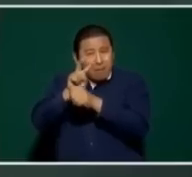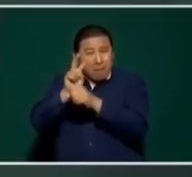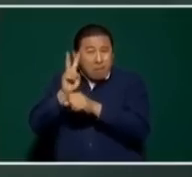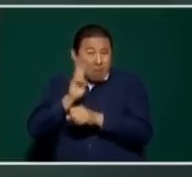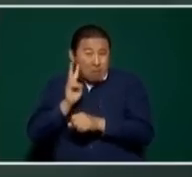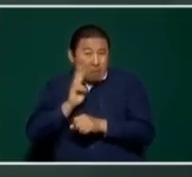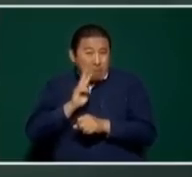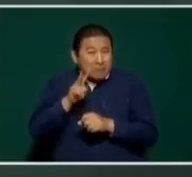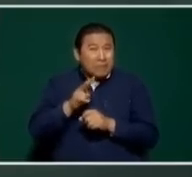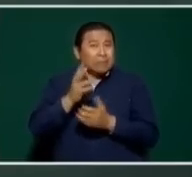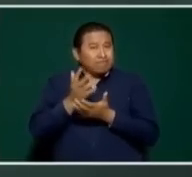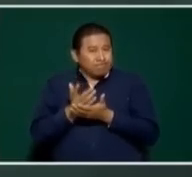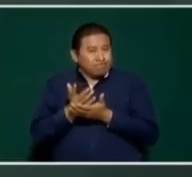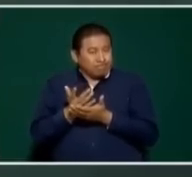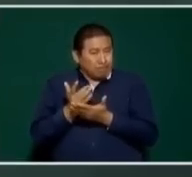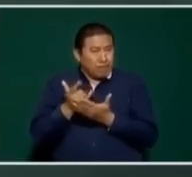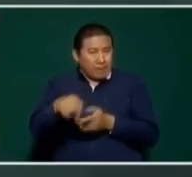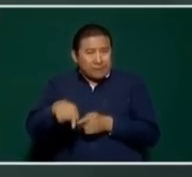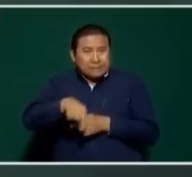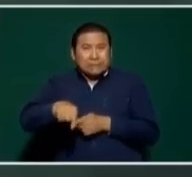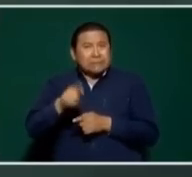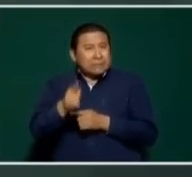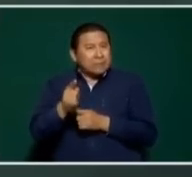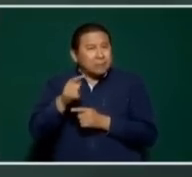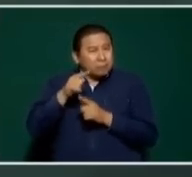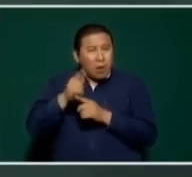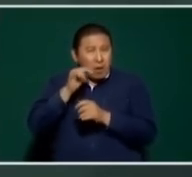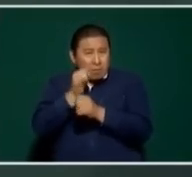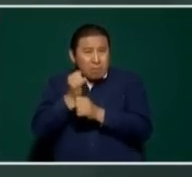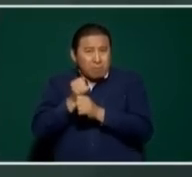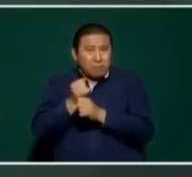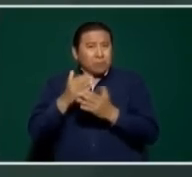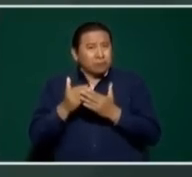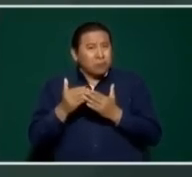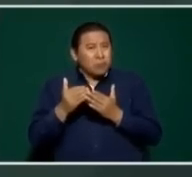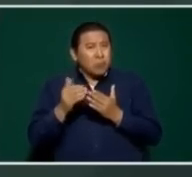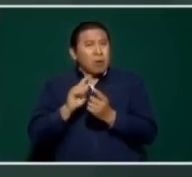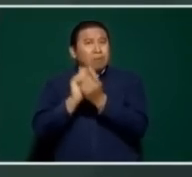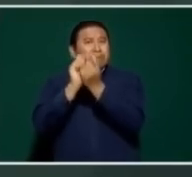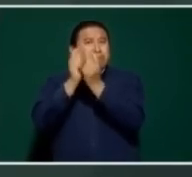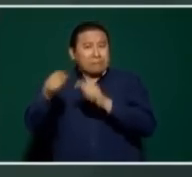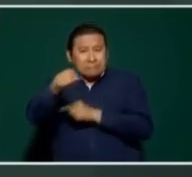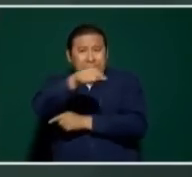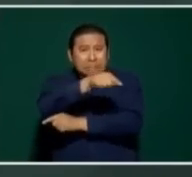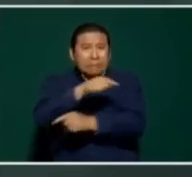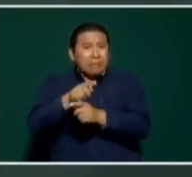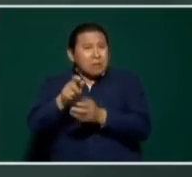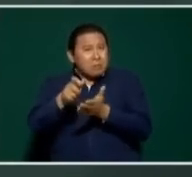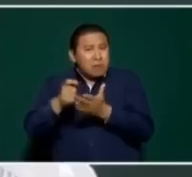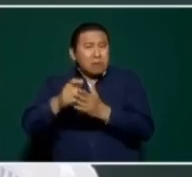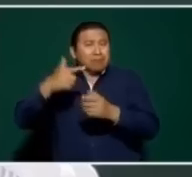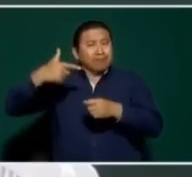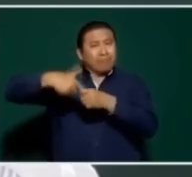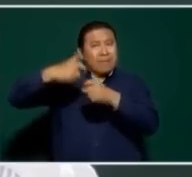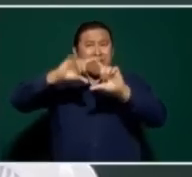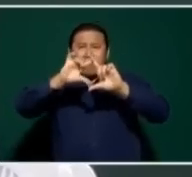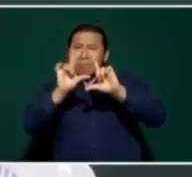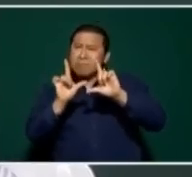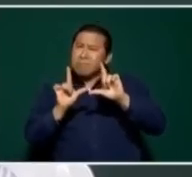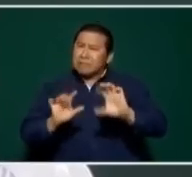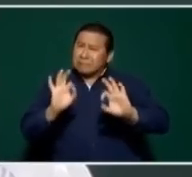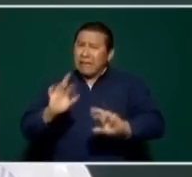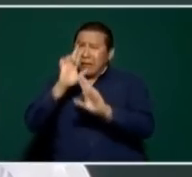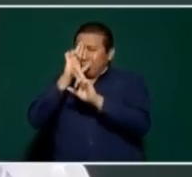verificación. Esperamos que con estos resultados vayan metiéndose en cintura las gasolineras del país